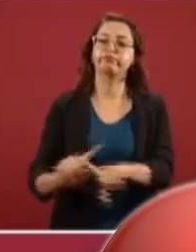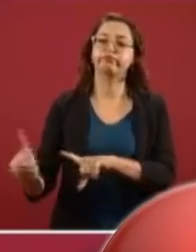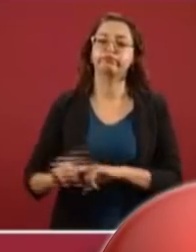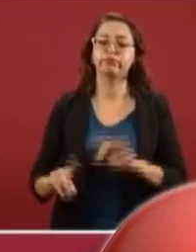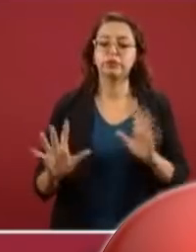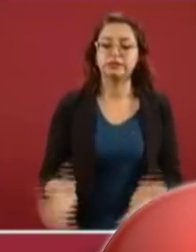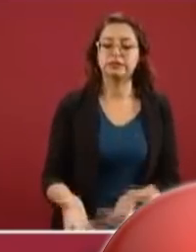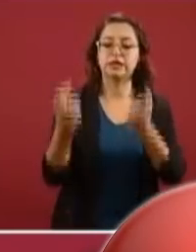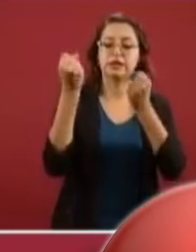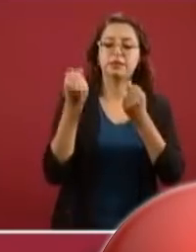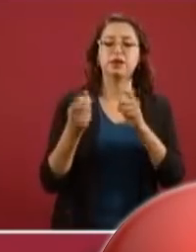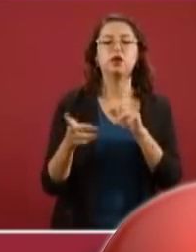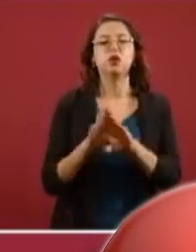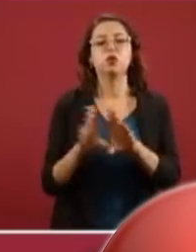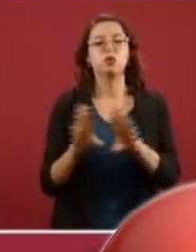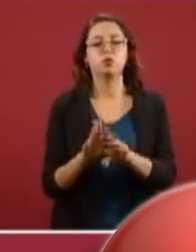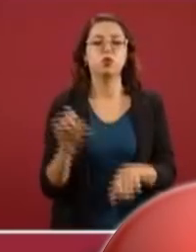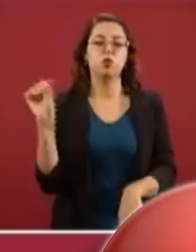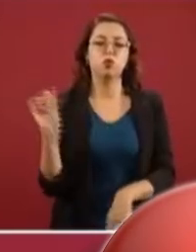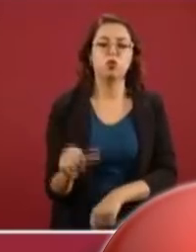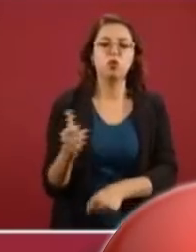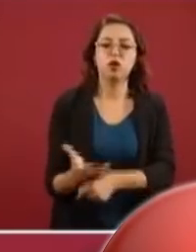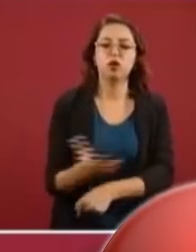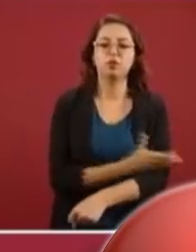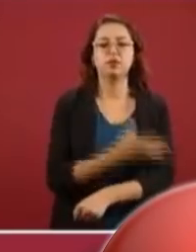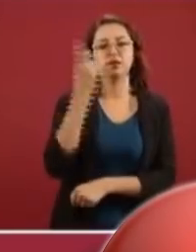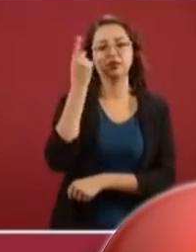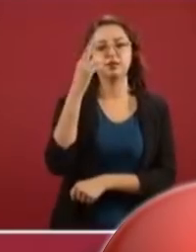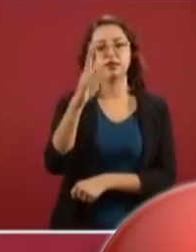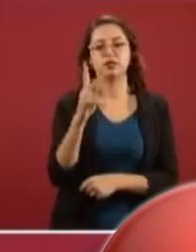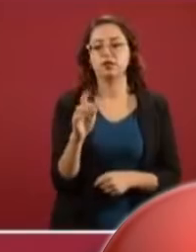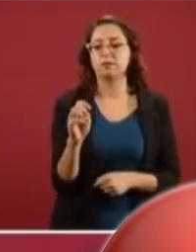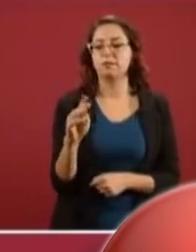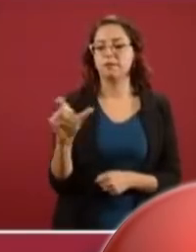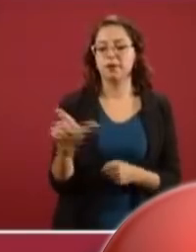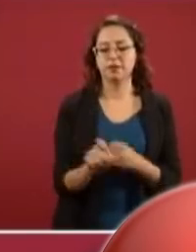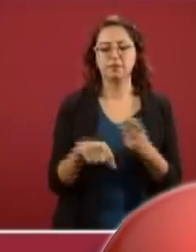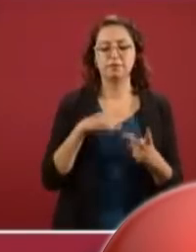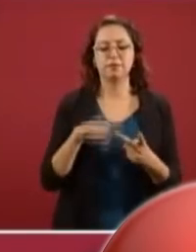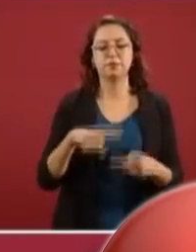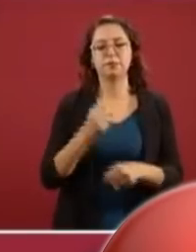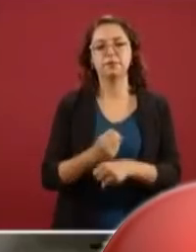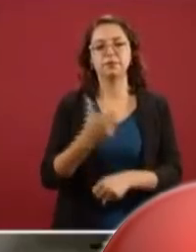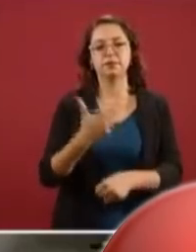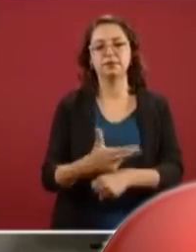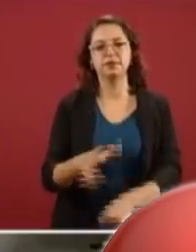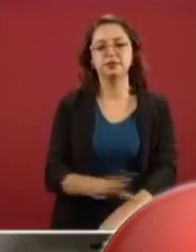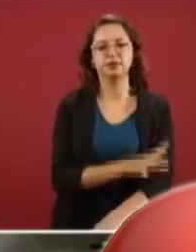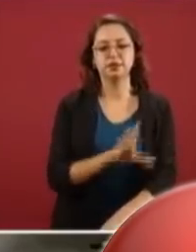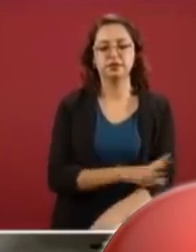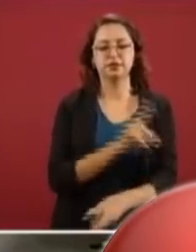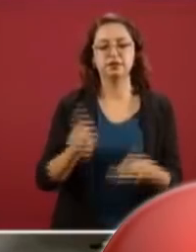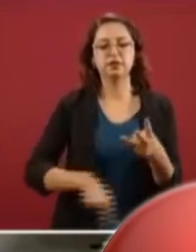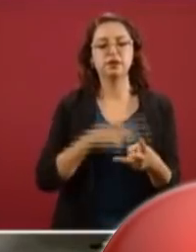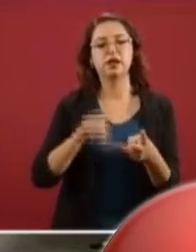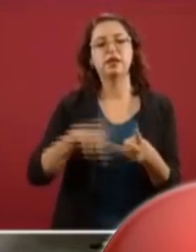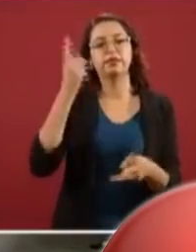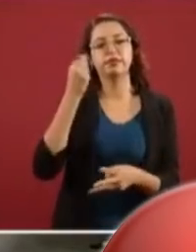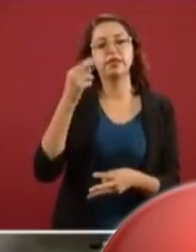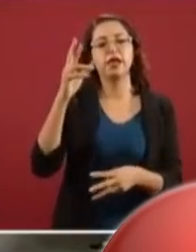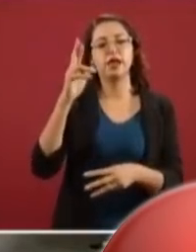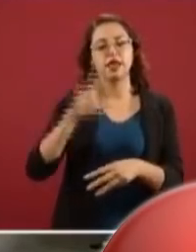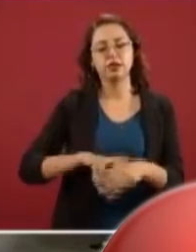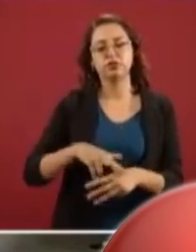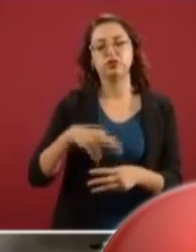acompaña el director de Pemex, la secretaria de Energía y el director de la Comisión